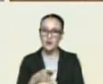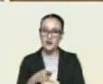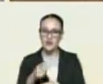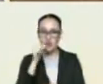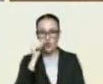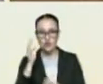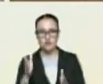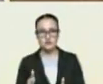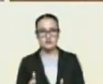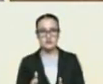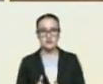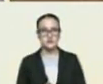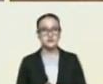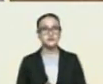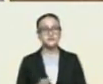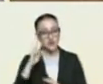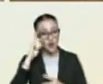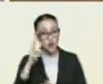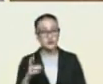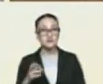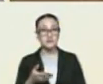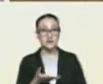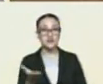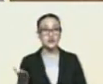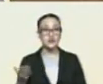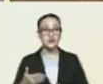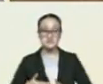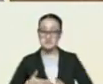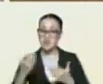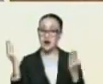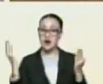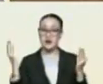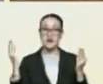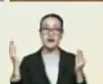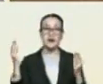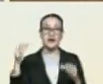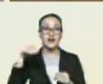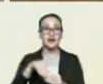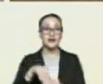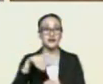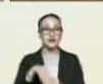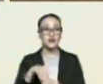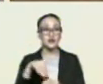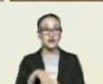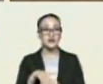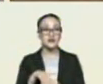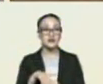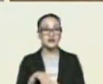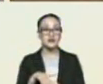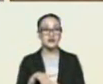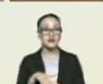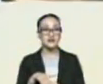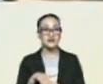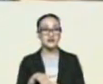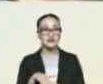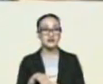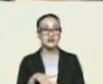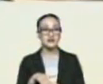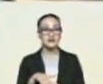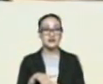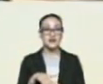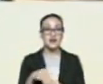y gobernadoras. Un reconocimiento. Eso es romper los esquemas electorales. Eso es romper con aquellas